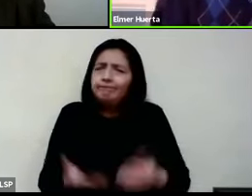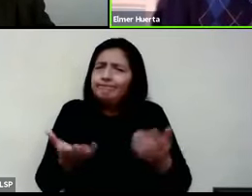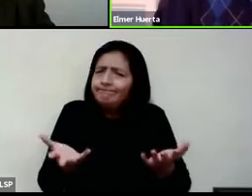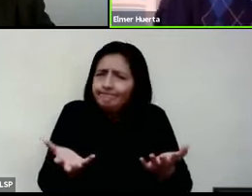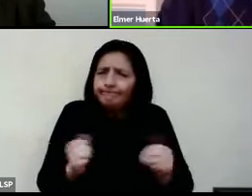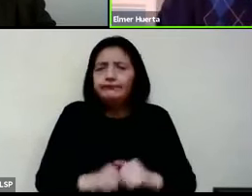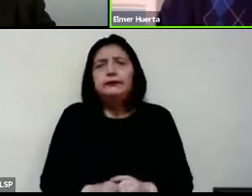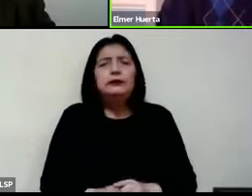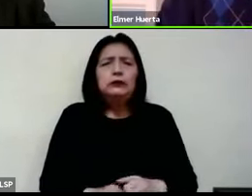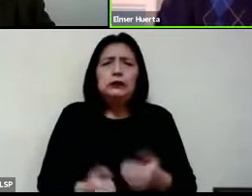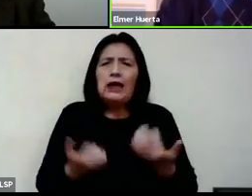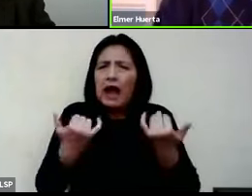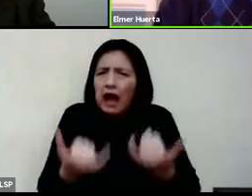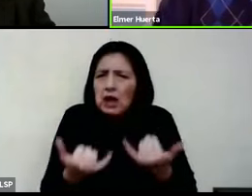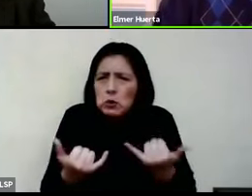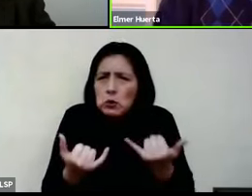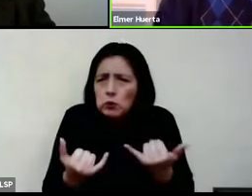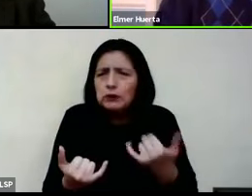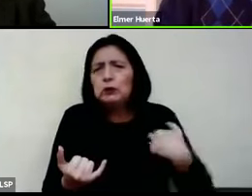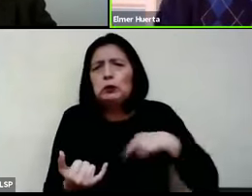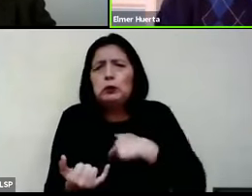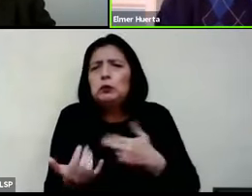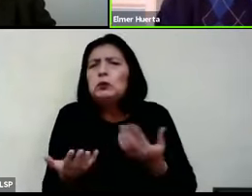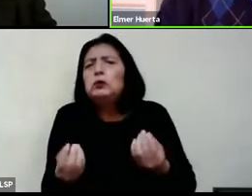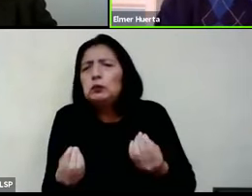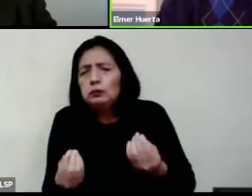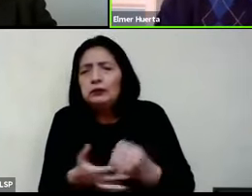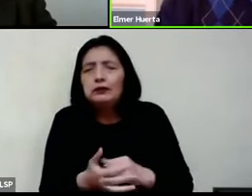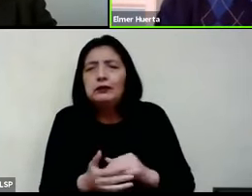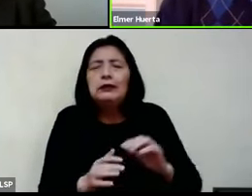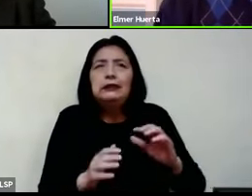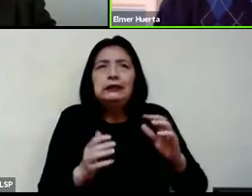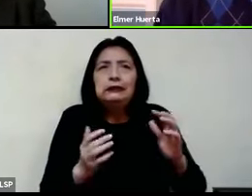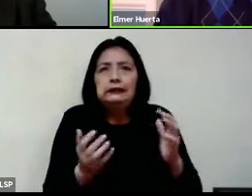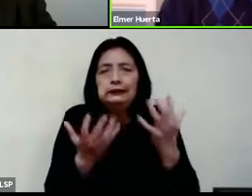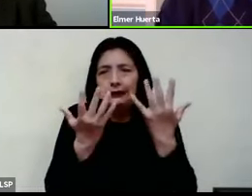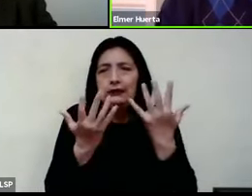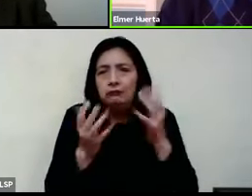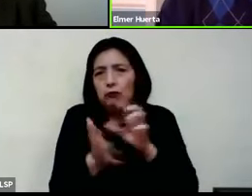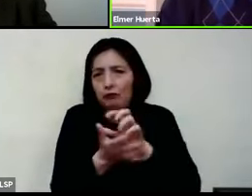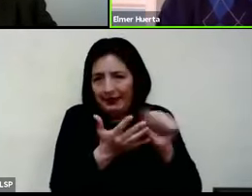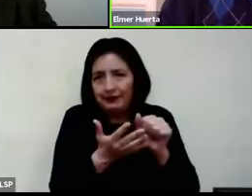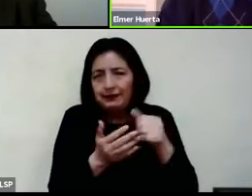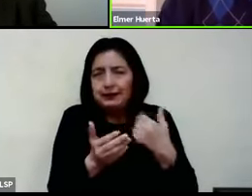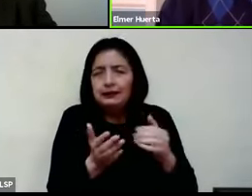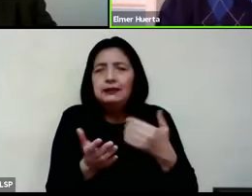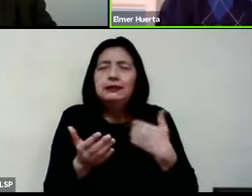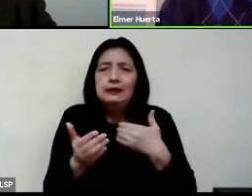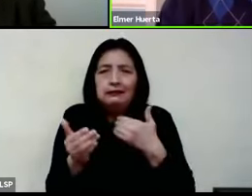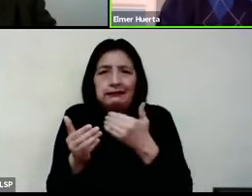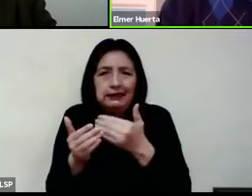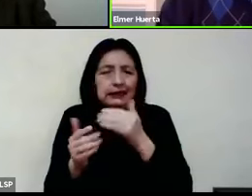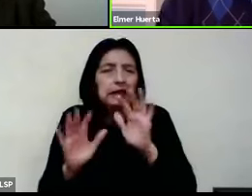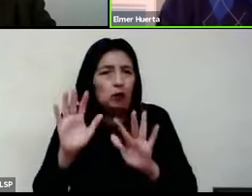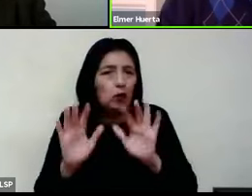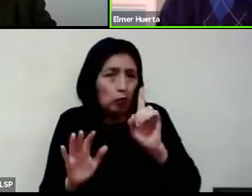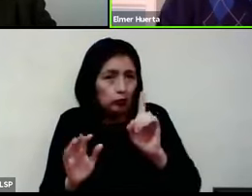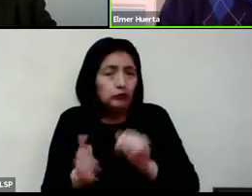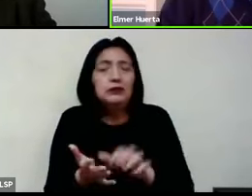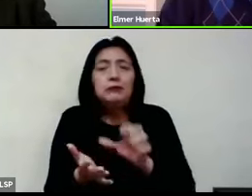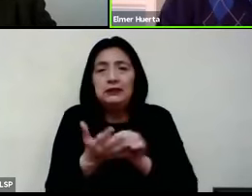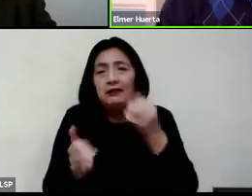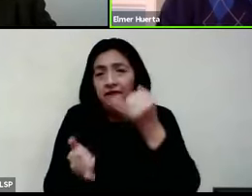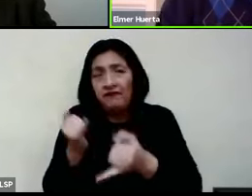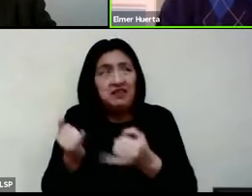Entonces, estamos en este momento ya en el 10º mes, ya para cumplir el 11º mes, a fin de este mes, en